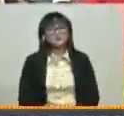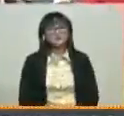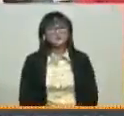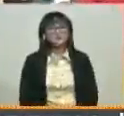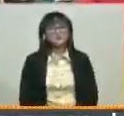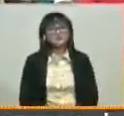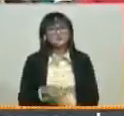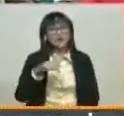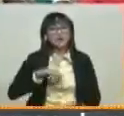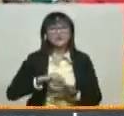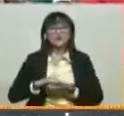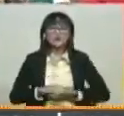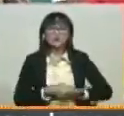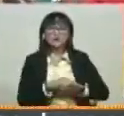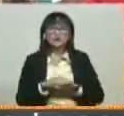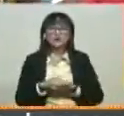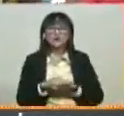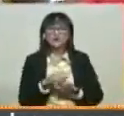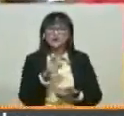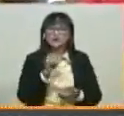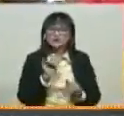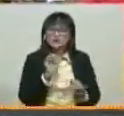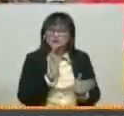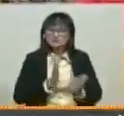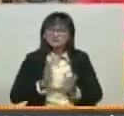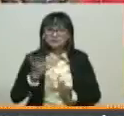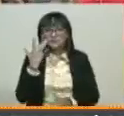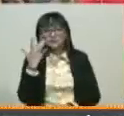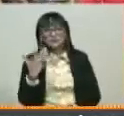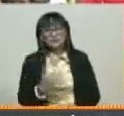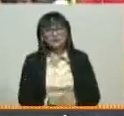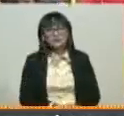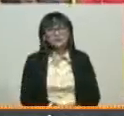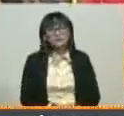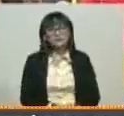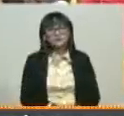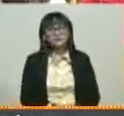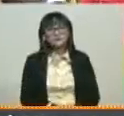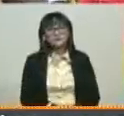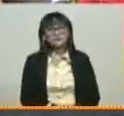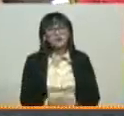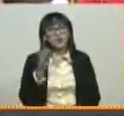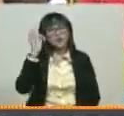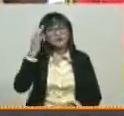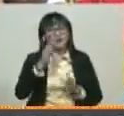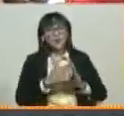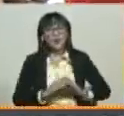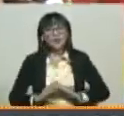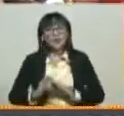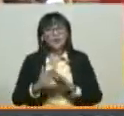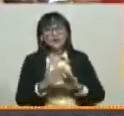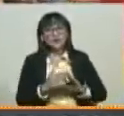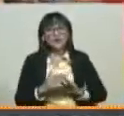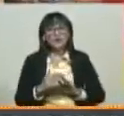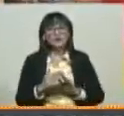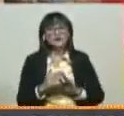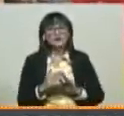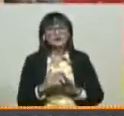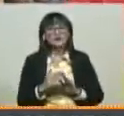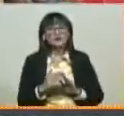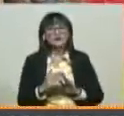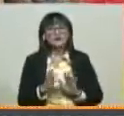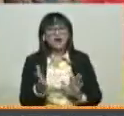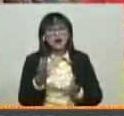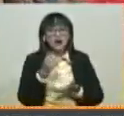Desde Trujillo, como ustedes son tan organizados, los consejos comunales,